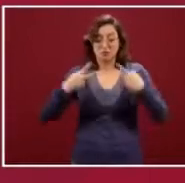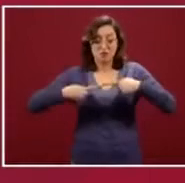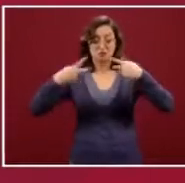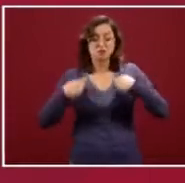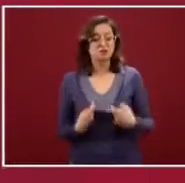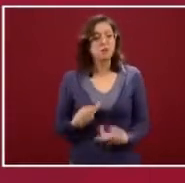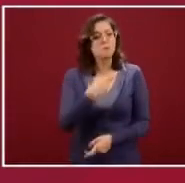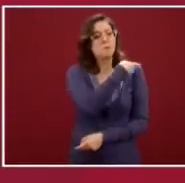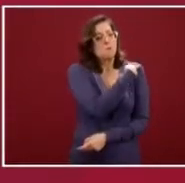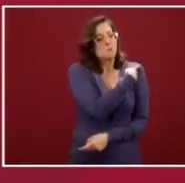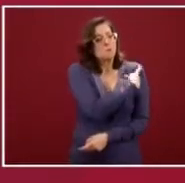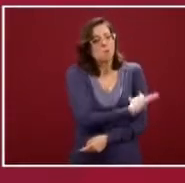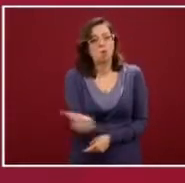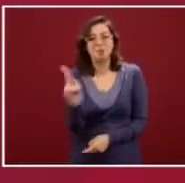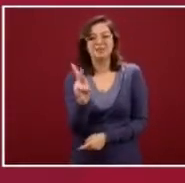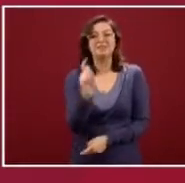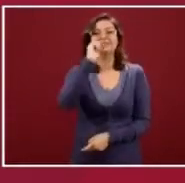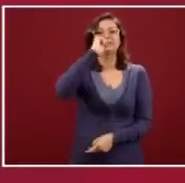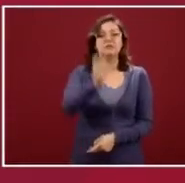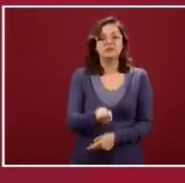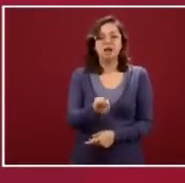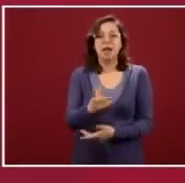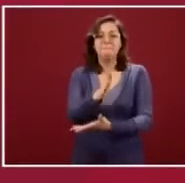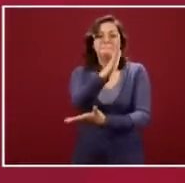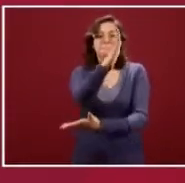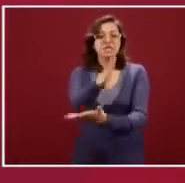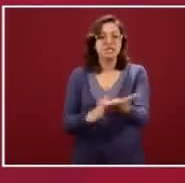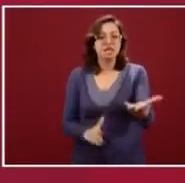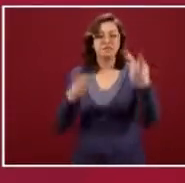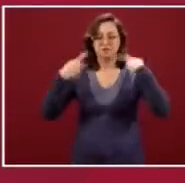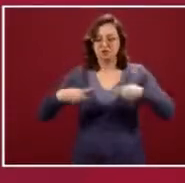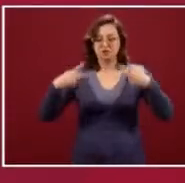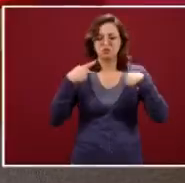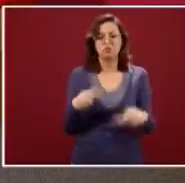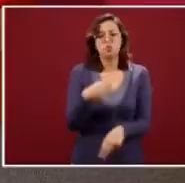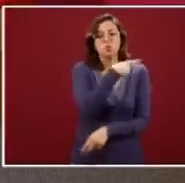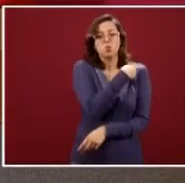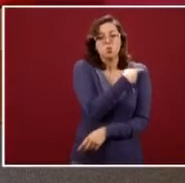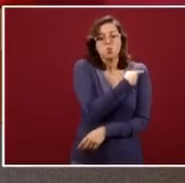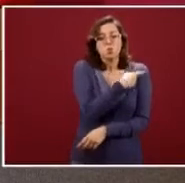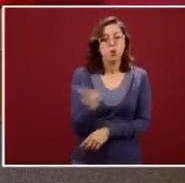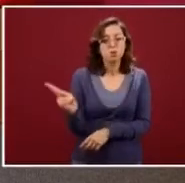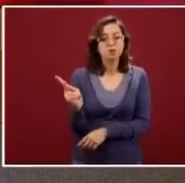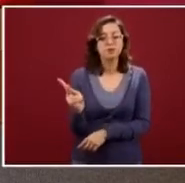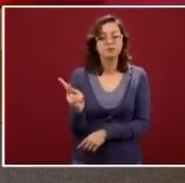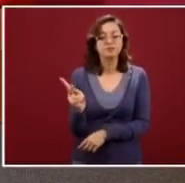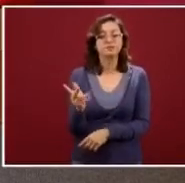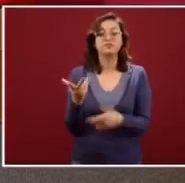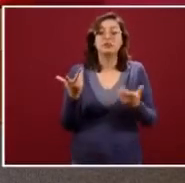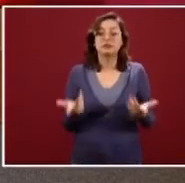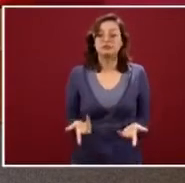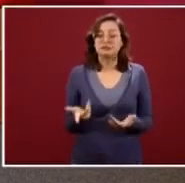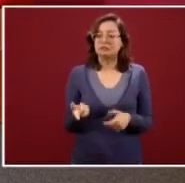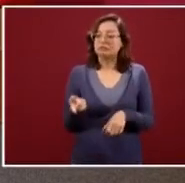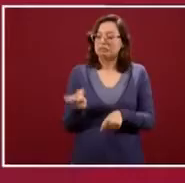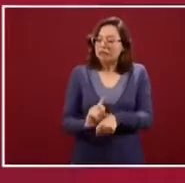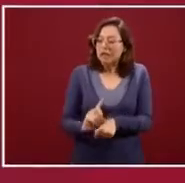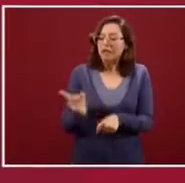pobreza. 50%, la mitad de la población. Esto quiere decir que la mitad de la población vive al